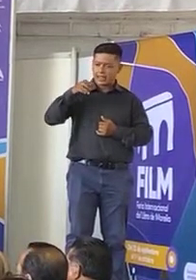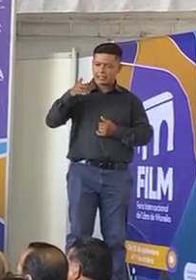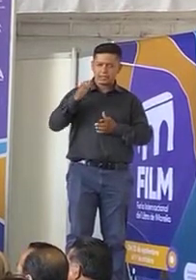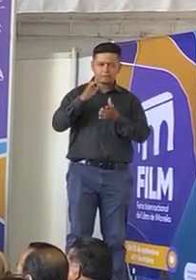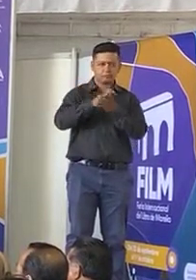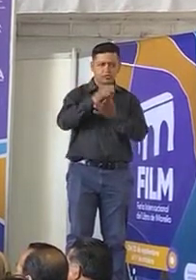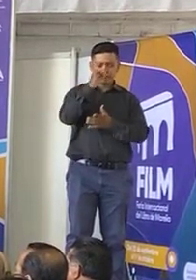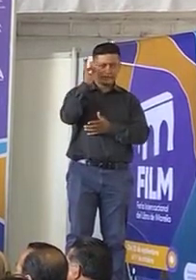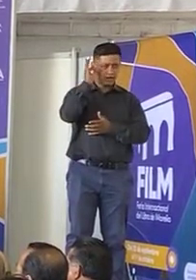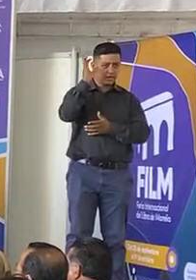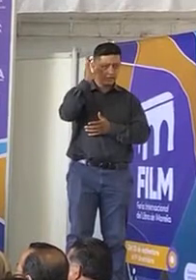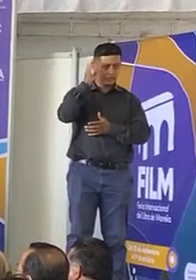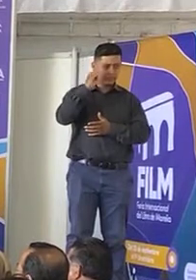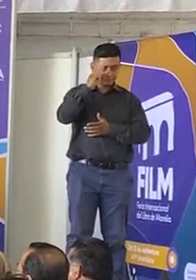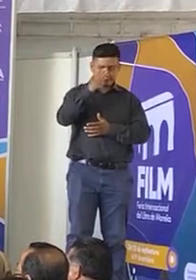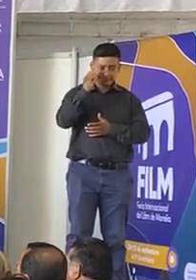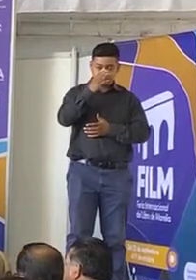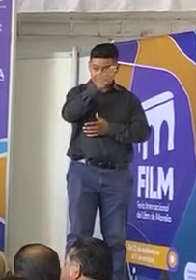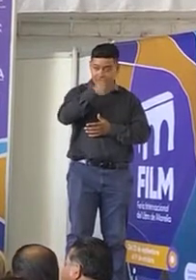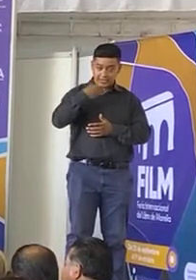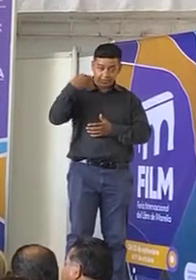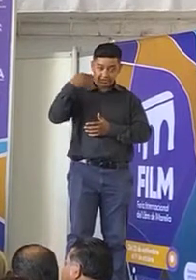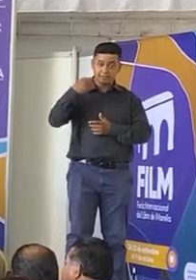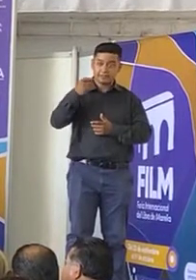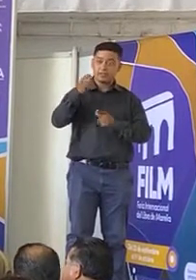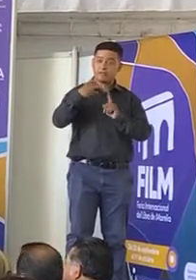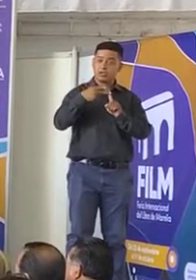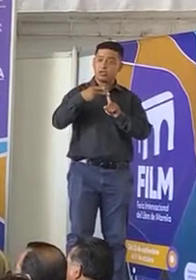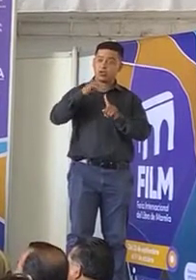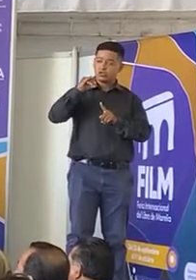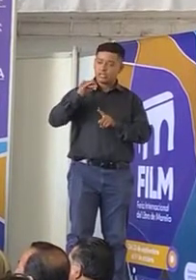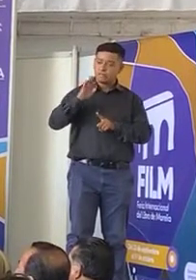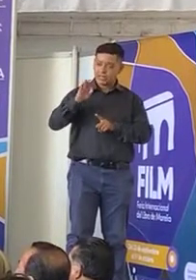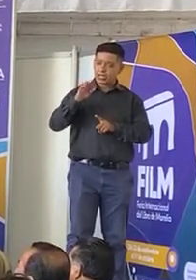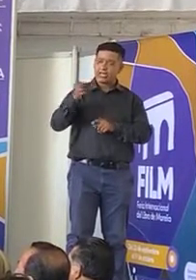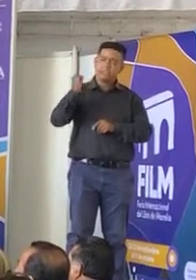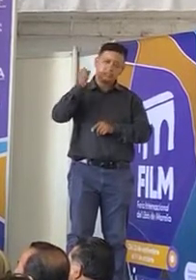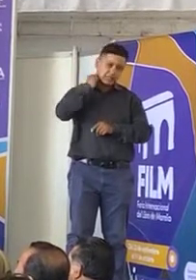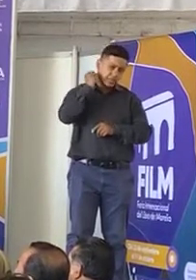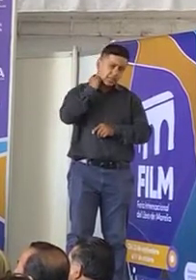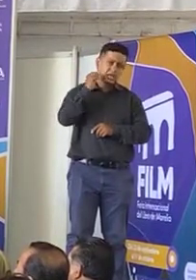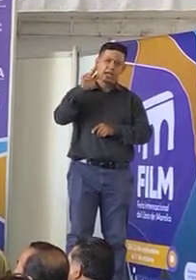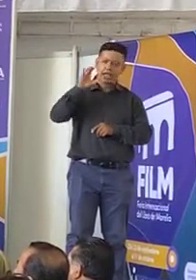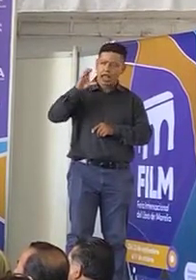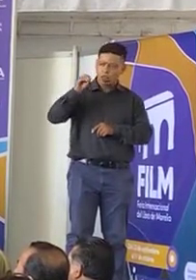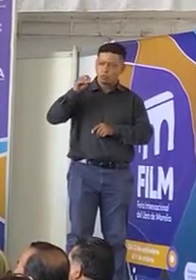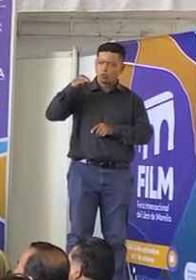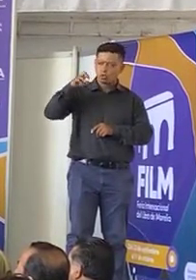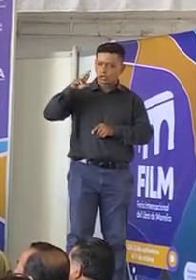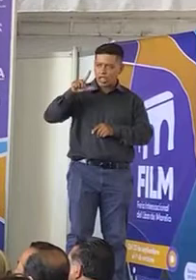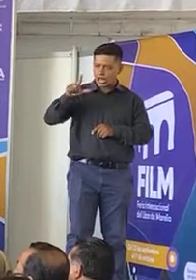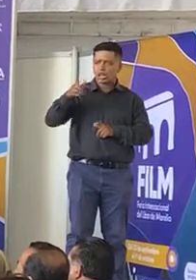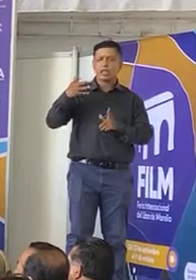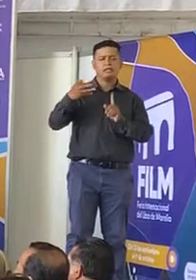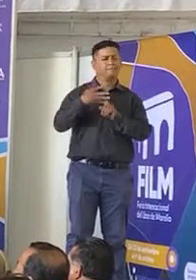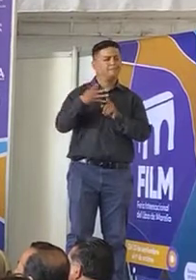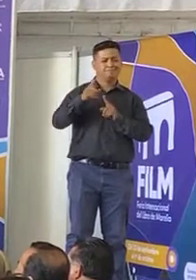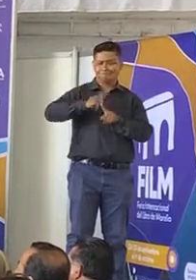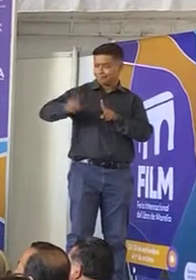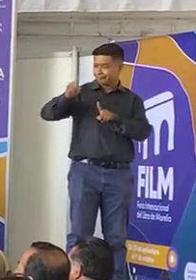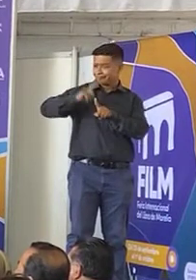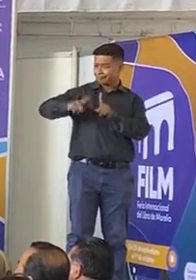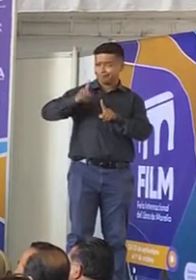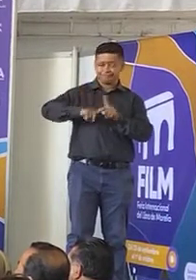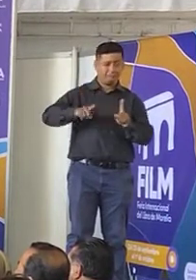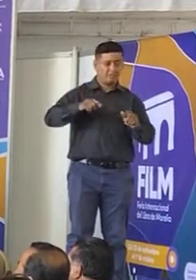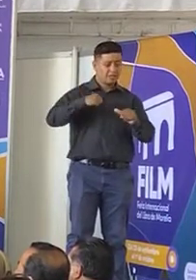la senadora Josefina Vázquez Mota, como el senador Ricardo Monreal Ávila, y muchos autores más que